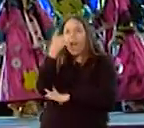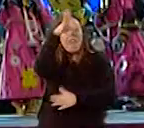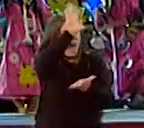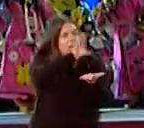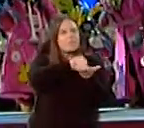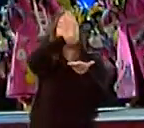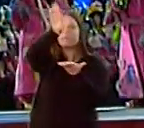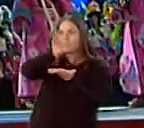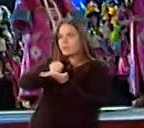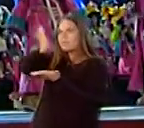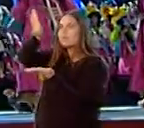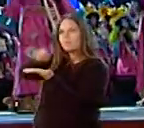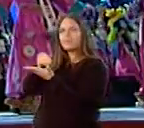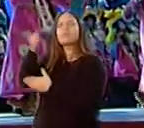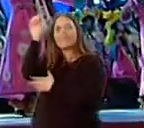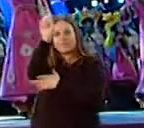también